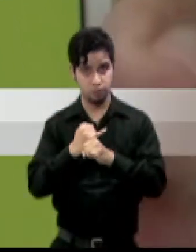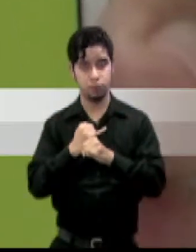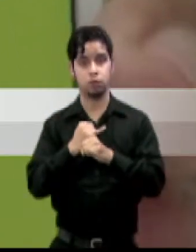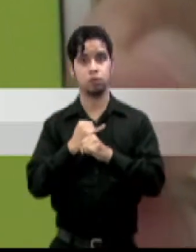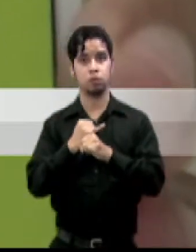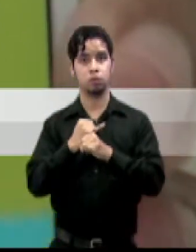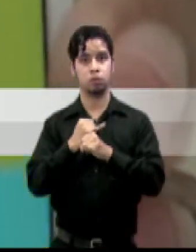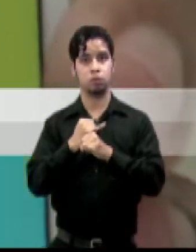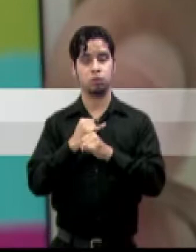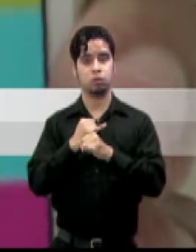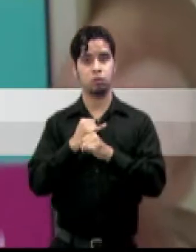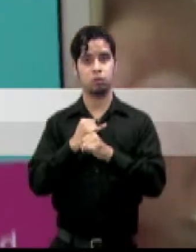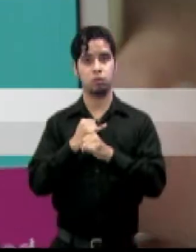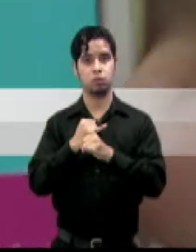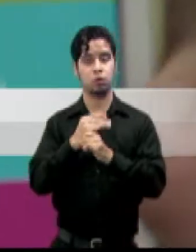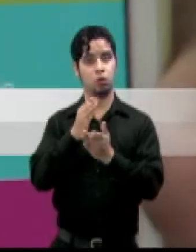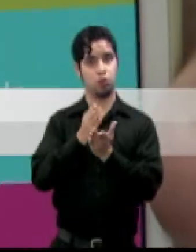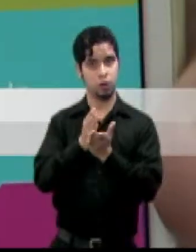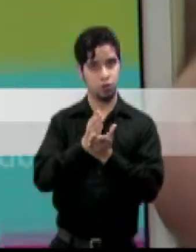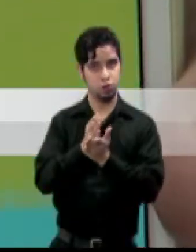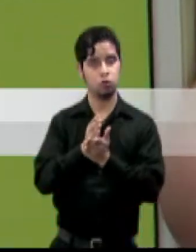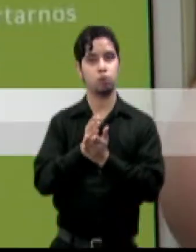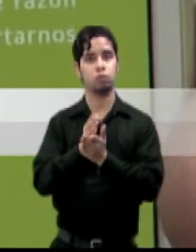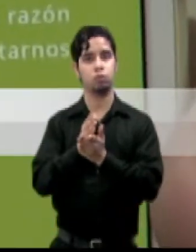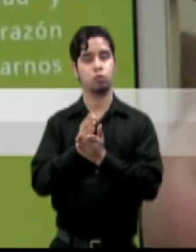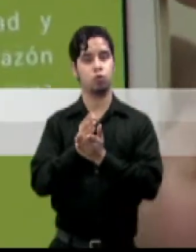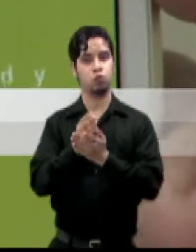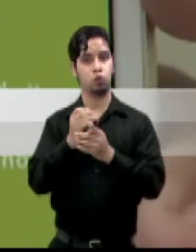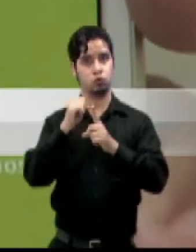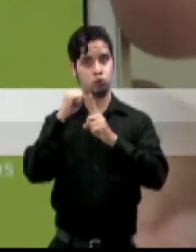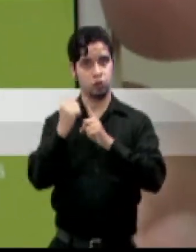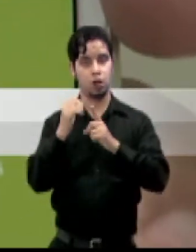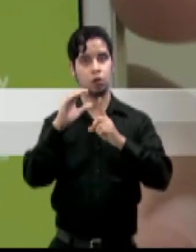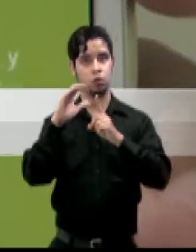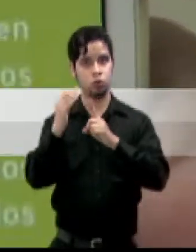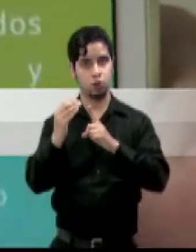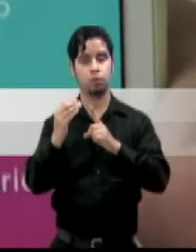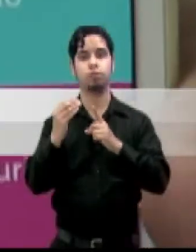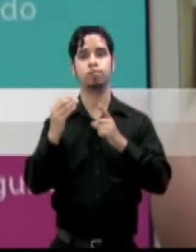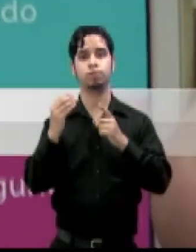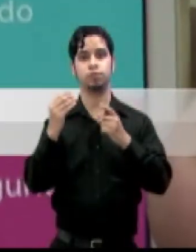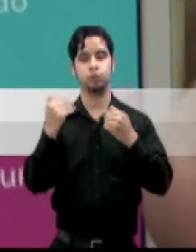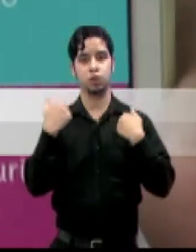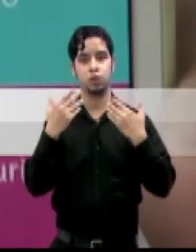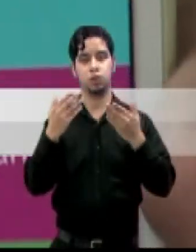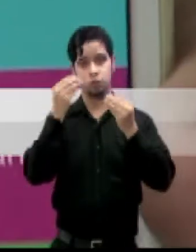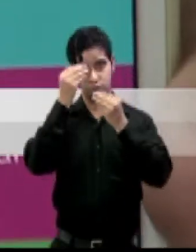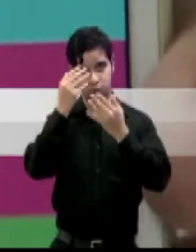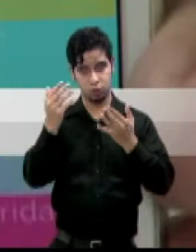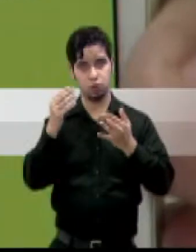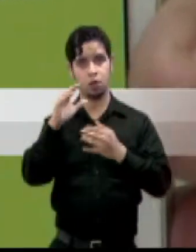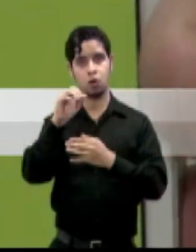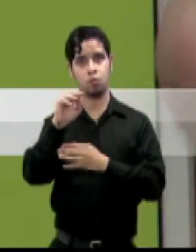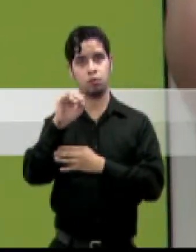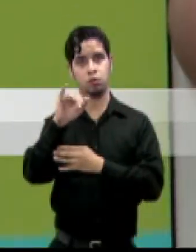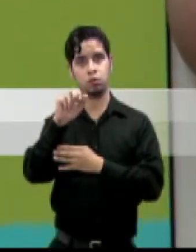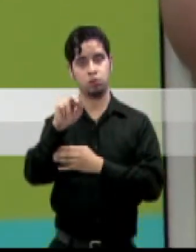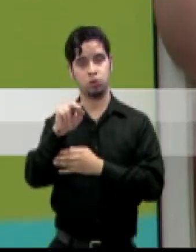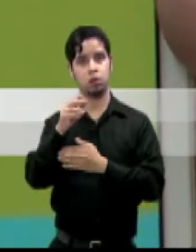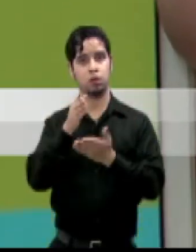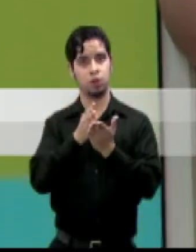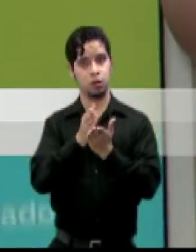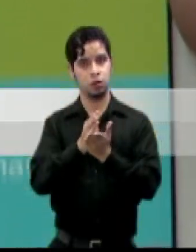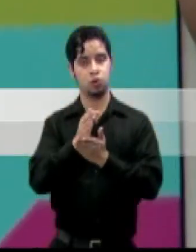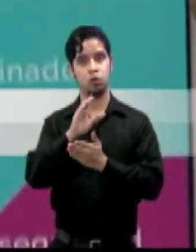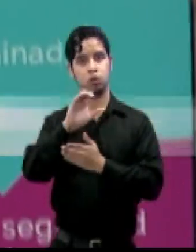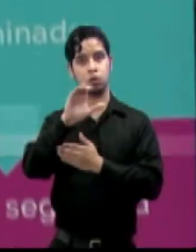y los derechos económicos, sociales y culturales. También tiene información de qué es la Comisión de Derechos Civiles, lo más importante. Desde